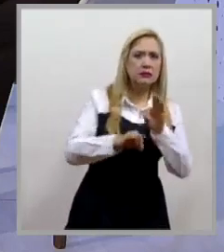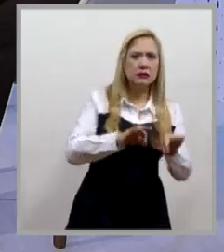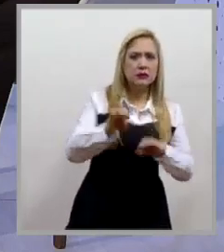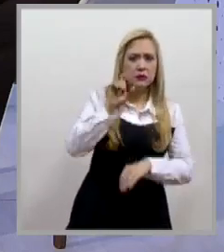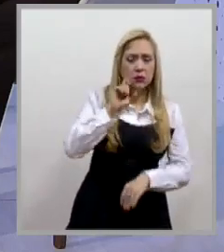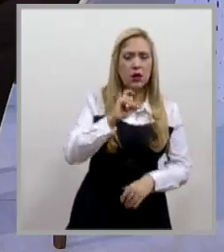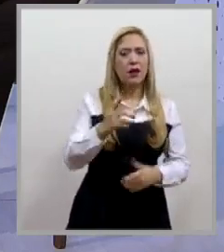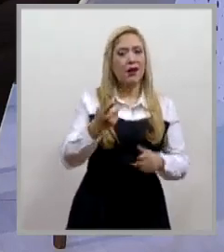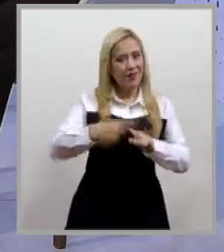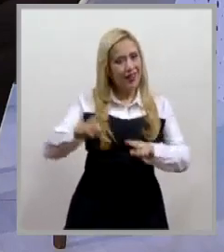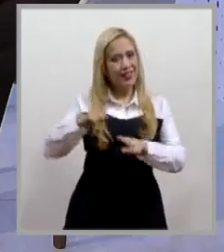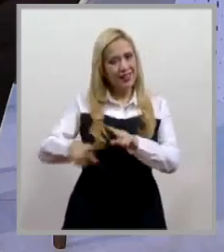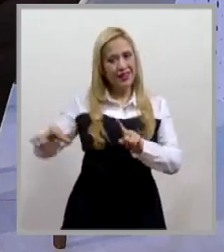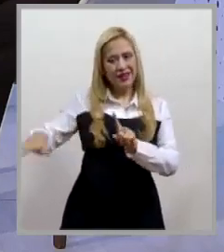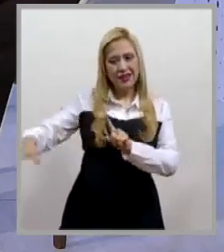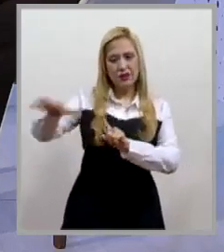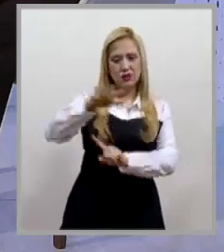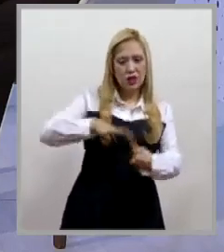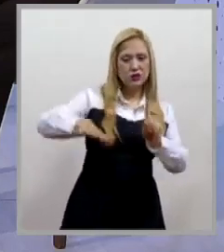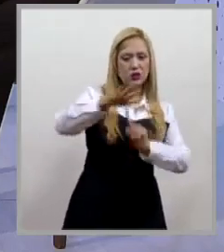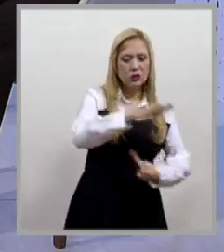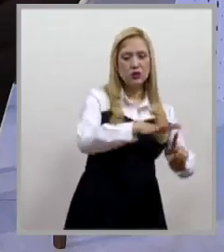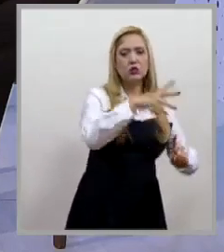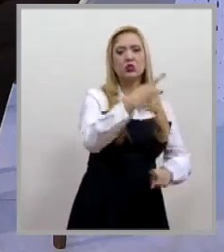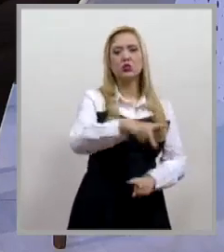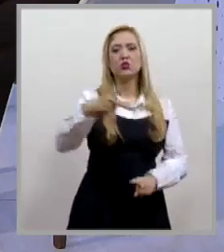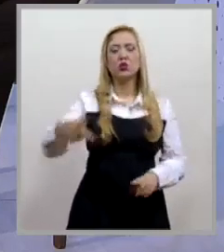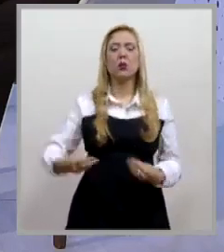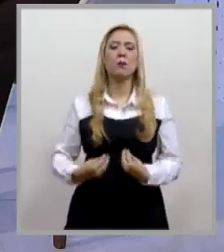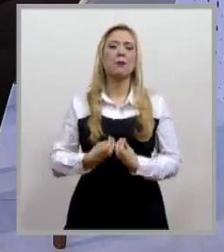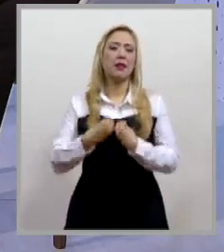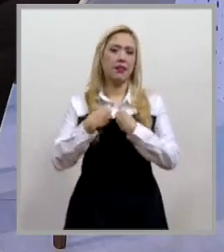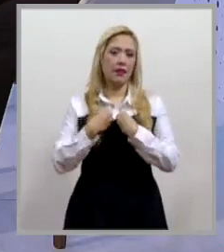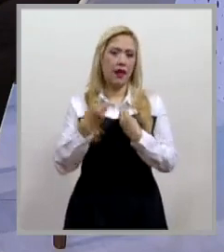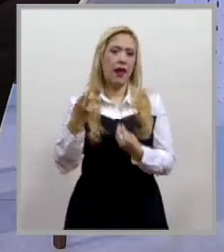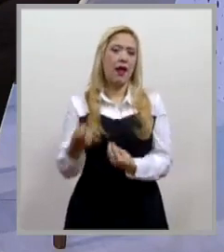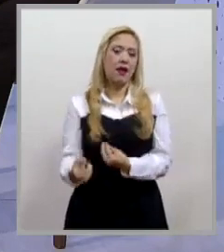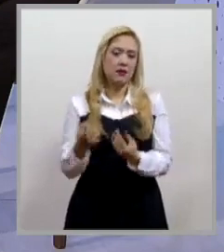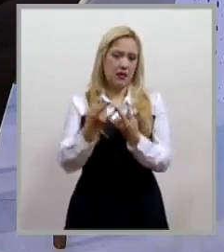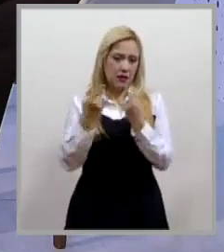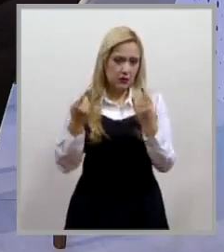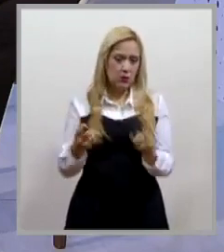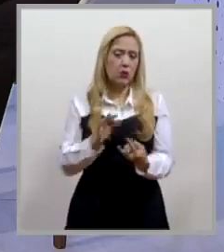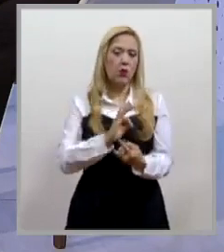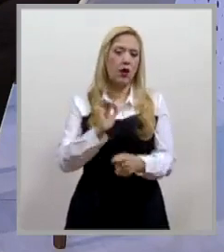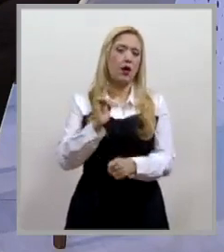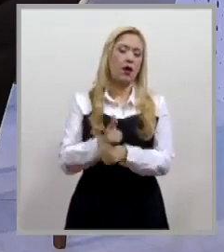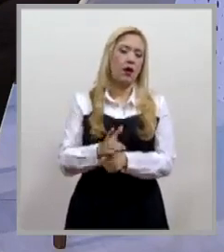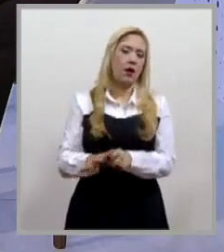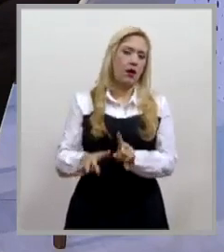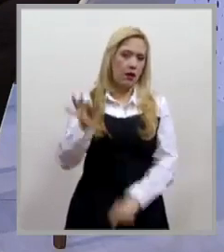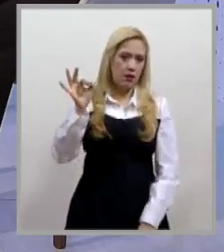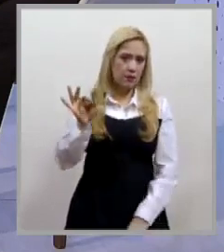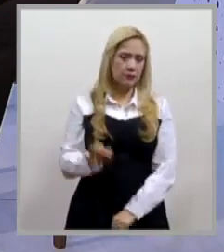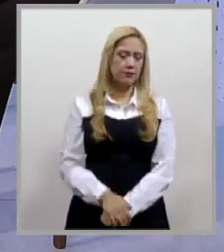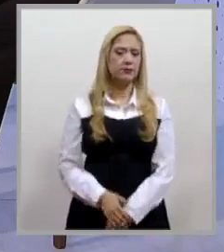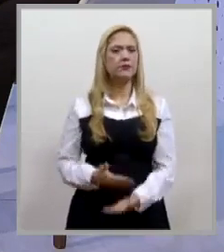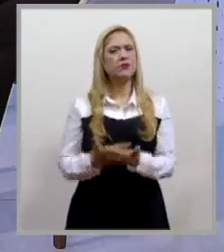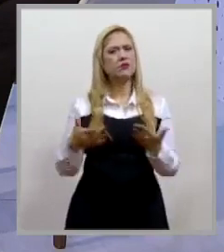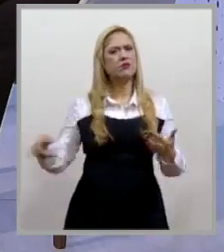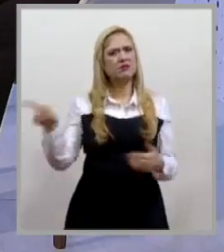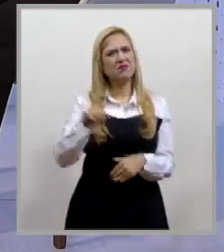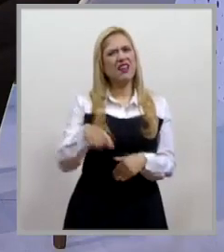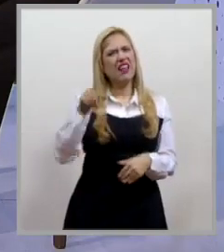otro tema que ha estado rondando, ya nos mencionaste el contexto de Ciudad Juárez y lo que significa, es el caso Campo Algodonero, ¿no? Creo que para el auditorio es